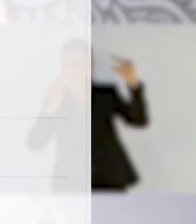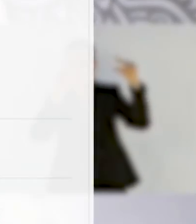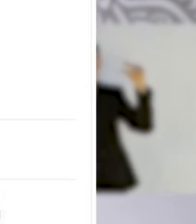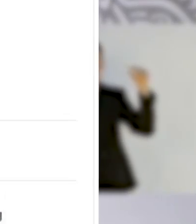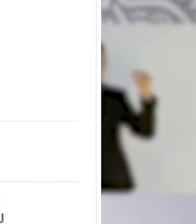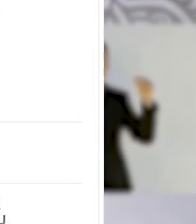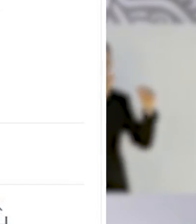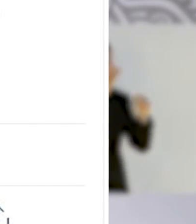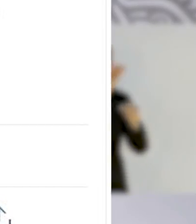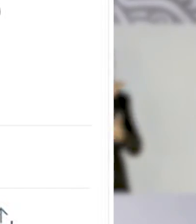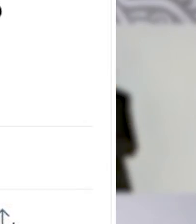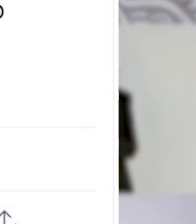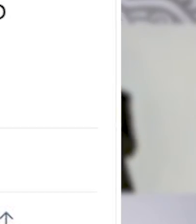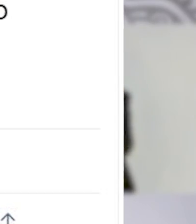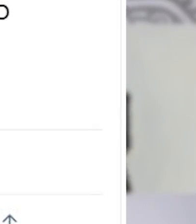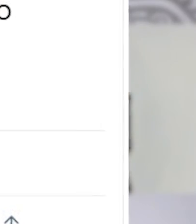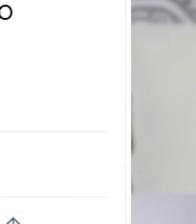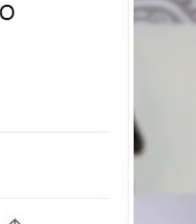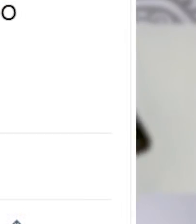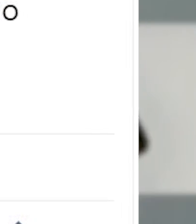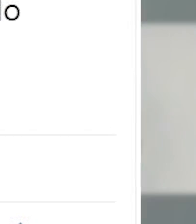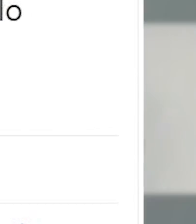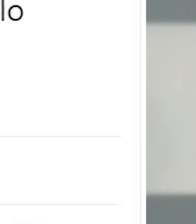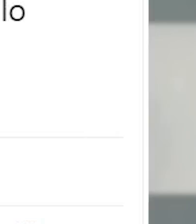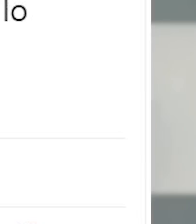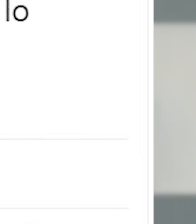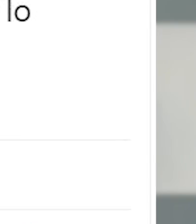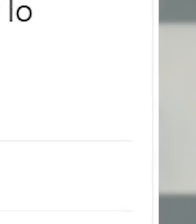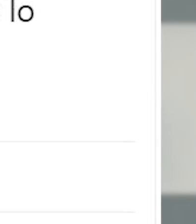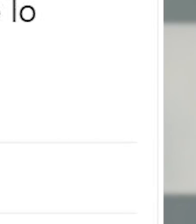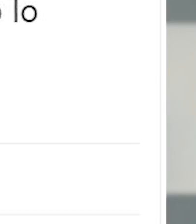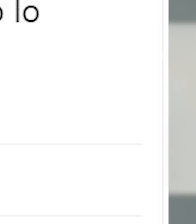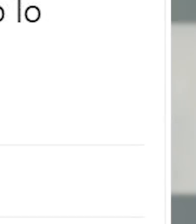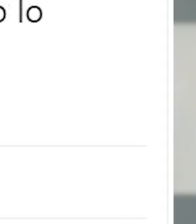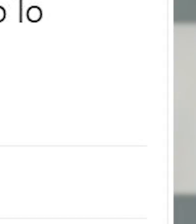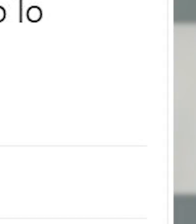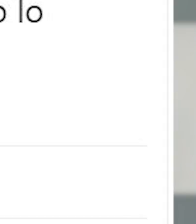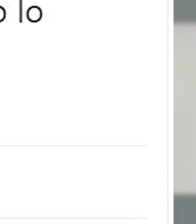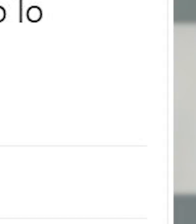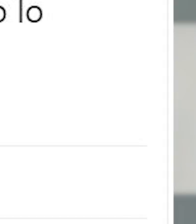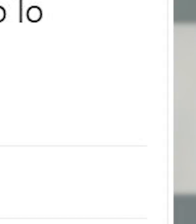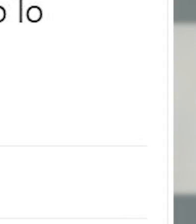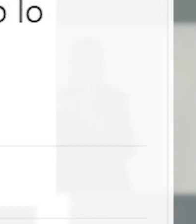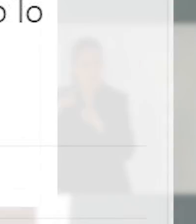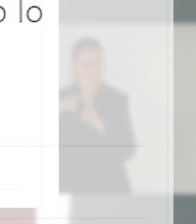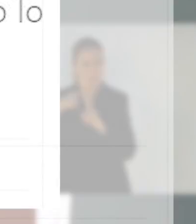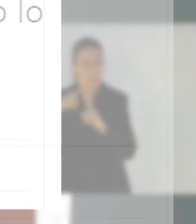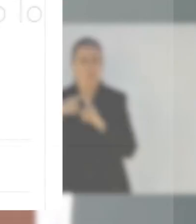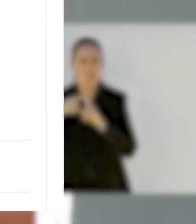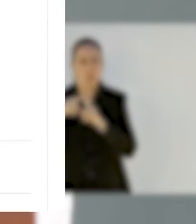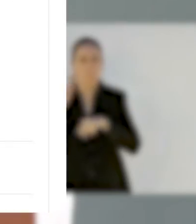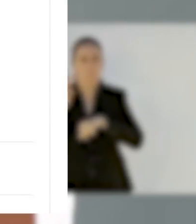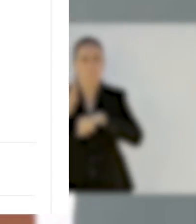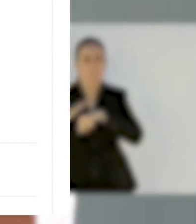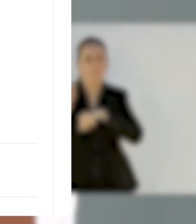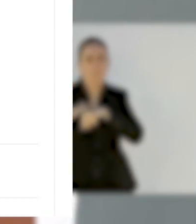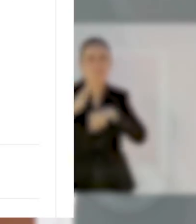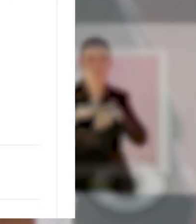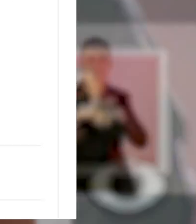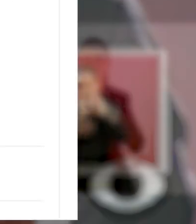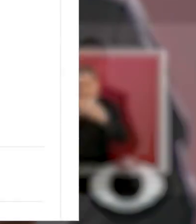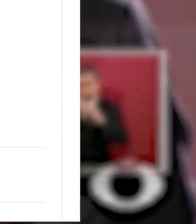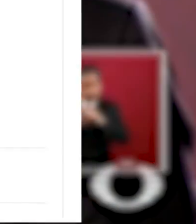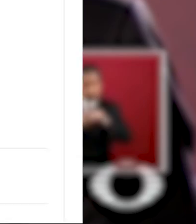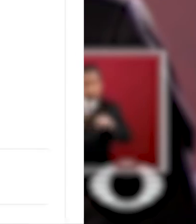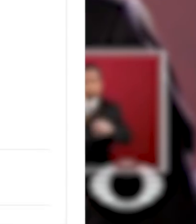presidentes y jefes de estado que han dado positivo al coronavirus amlo informó a través de su cuenta que dio positivo a las pruebas de kobe 19 y